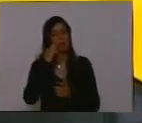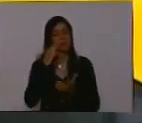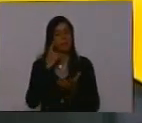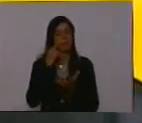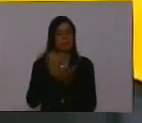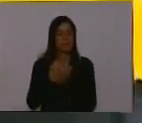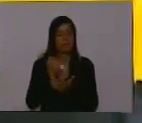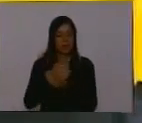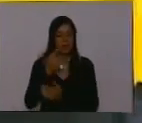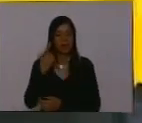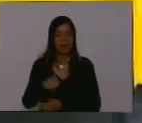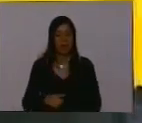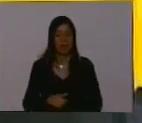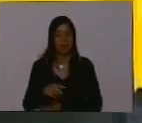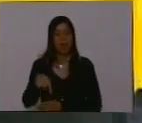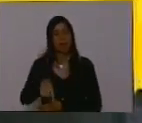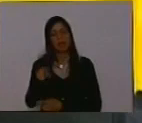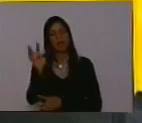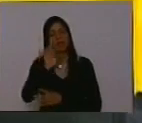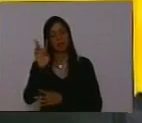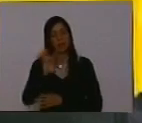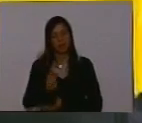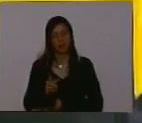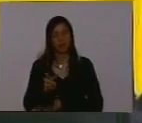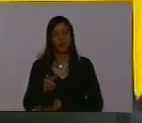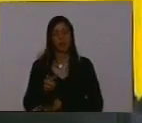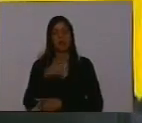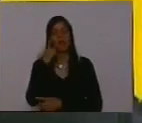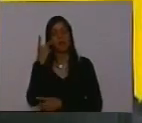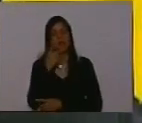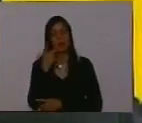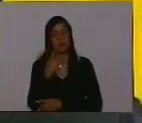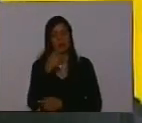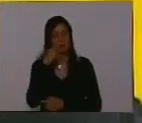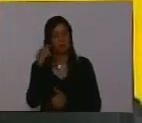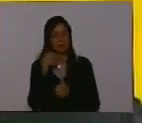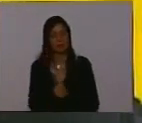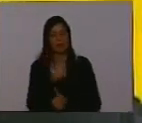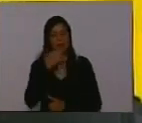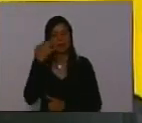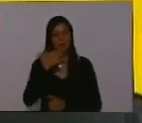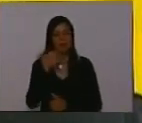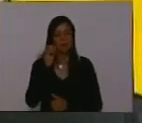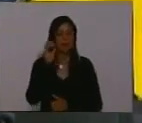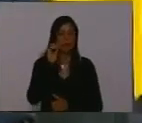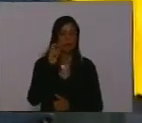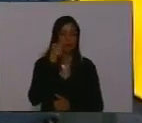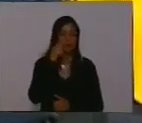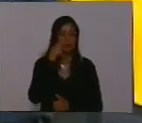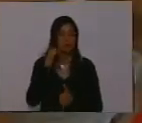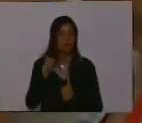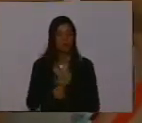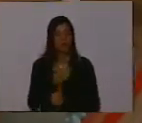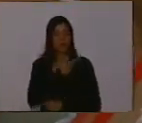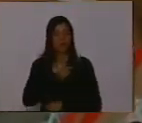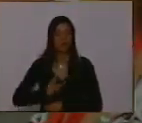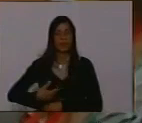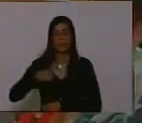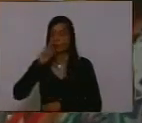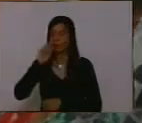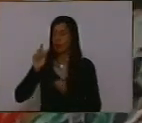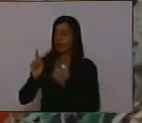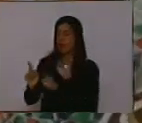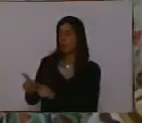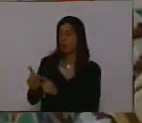Hoy es un hecho tangible de que en Venezuela se hace la política real y palpable. Presidente Nicolás Maduro, cuente